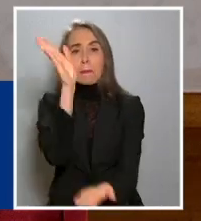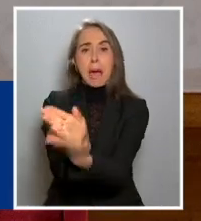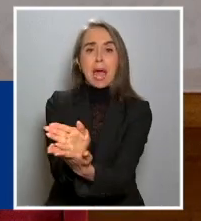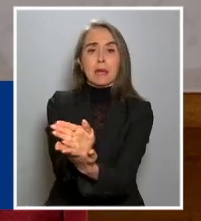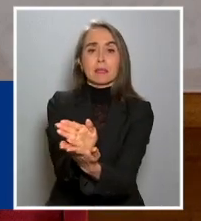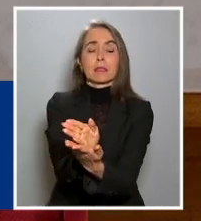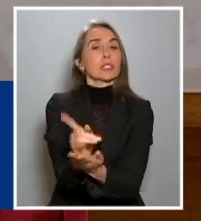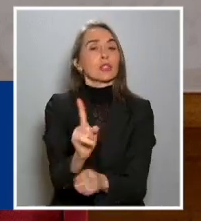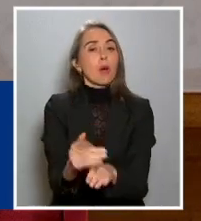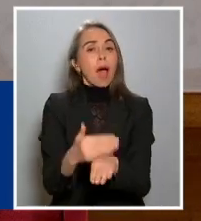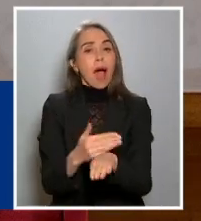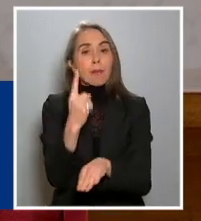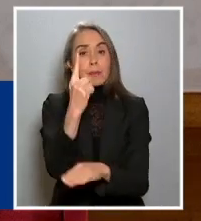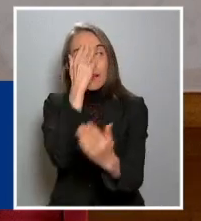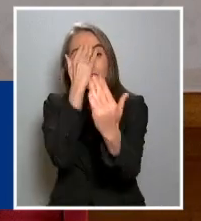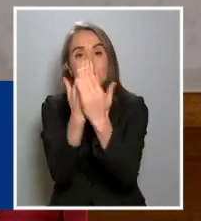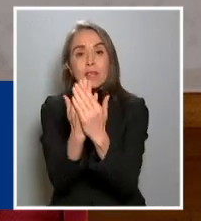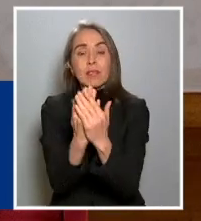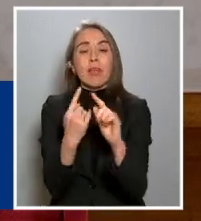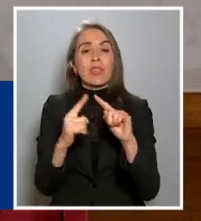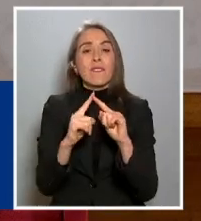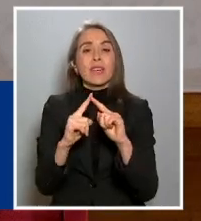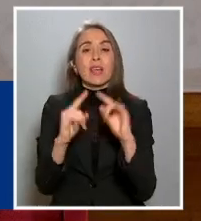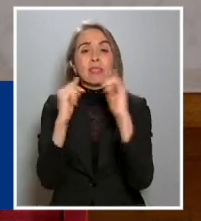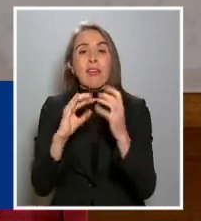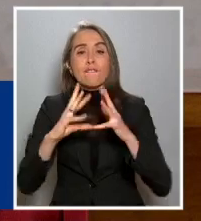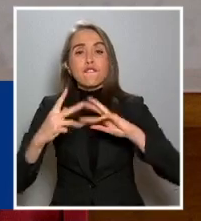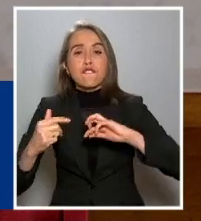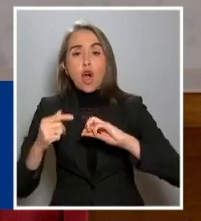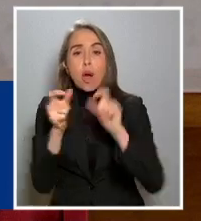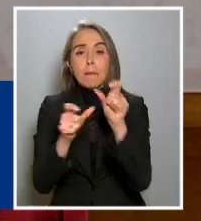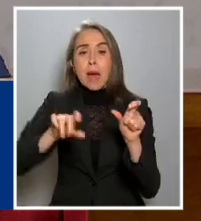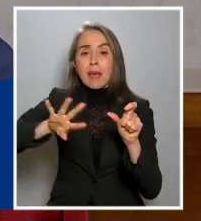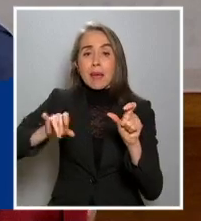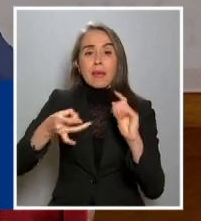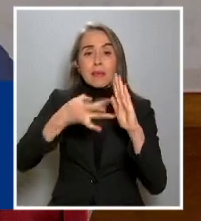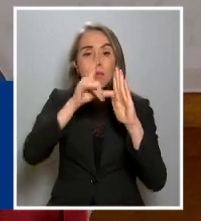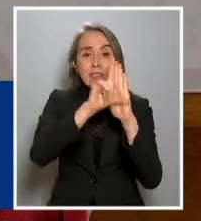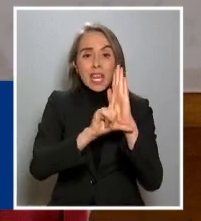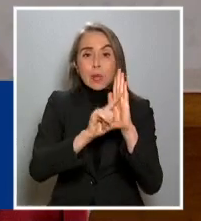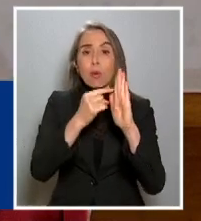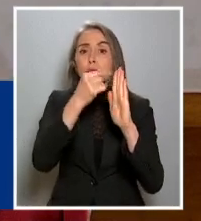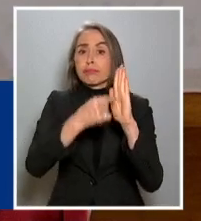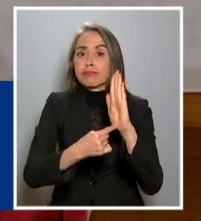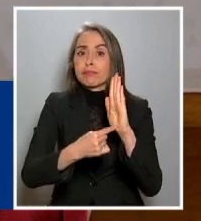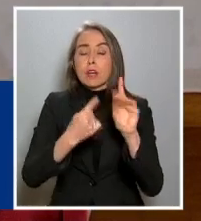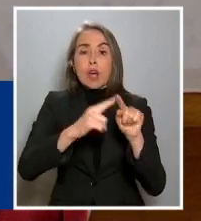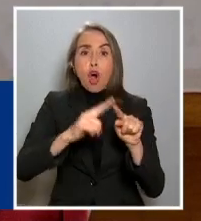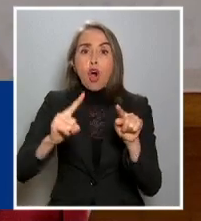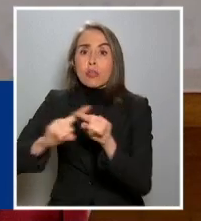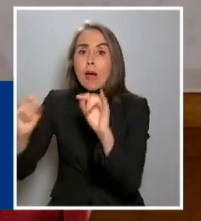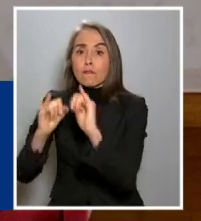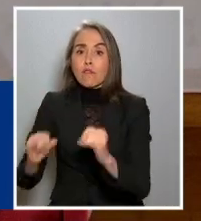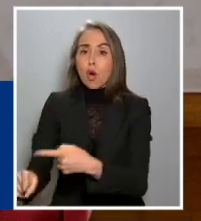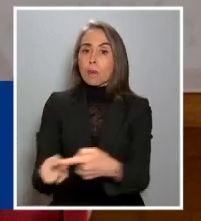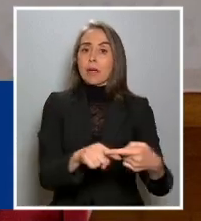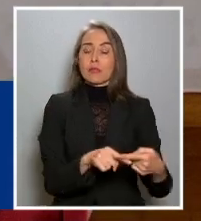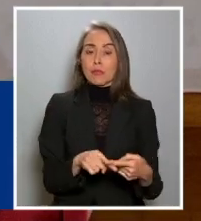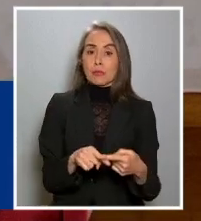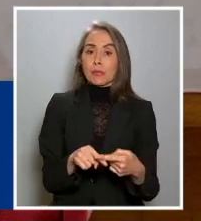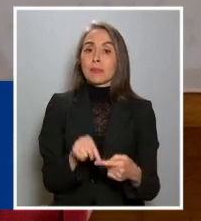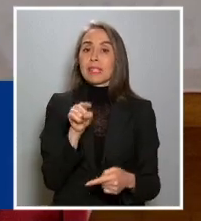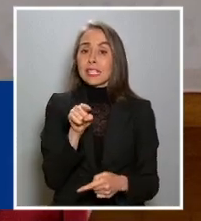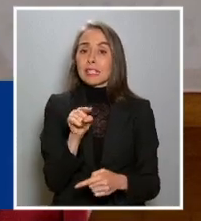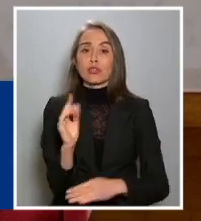sin enfrentar las formas y fisuras a través de las cuales el delito se reproduce en nuestra sociedad. Y esa es